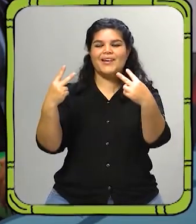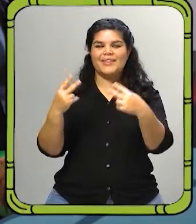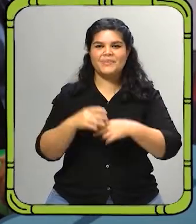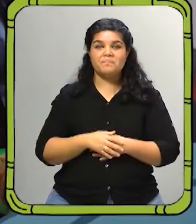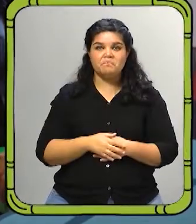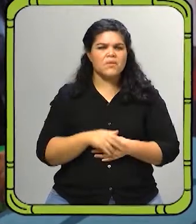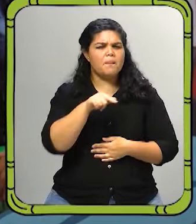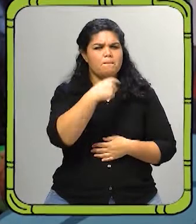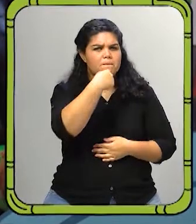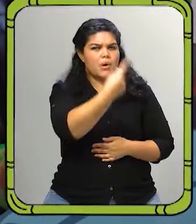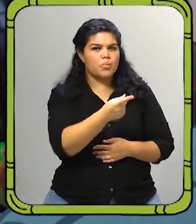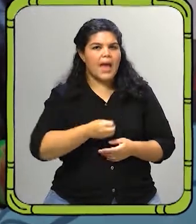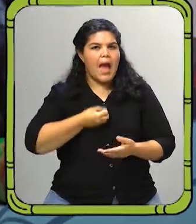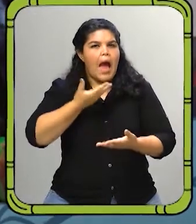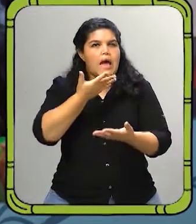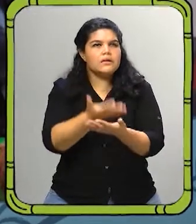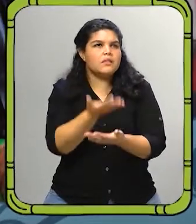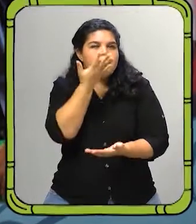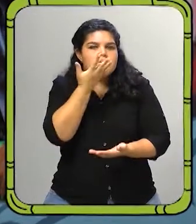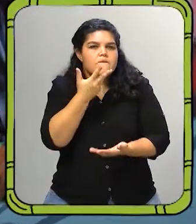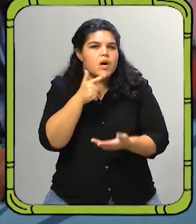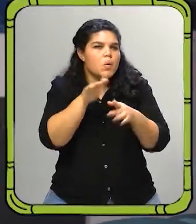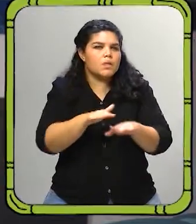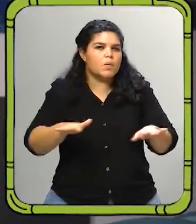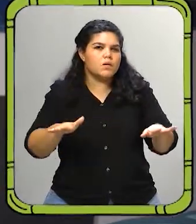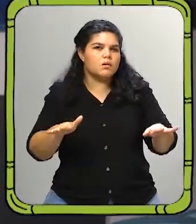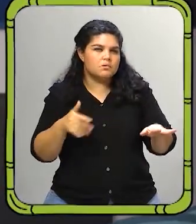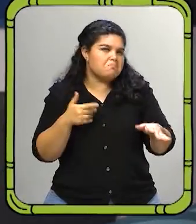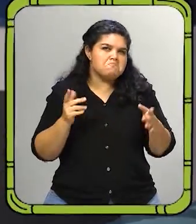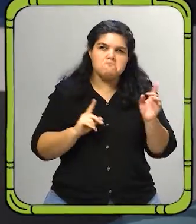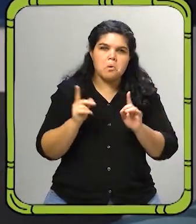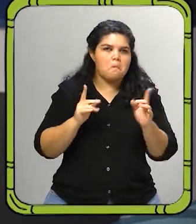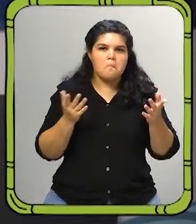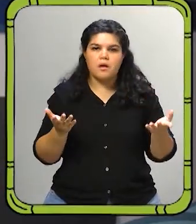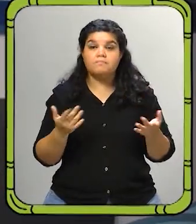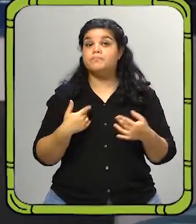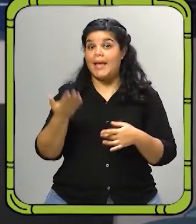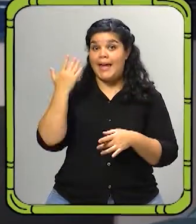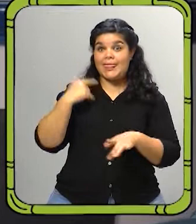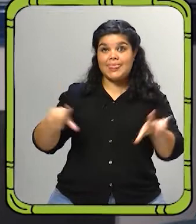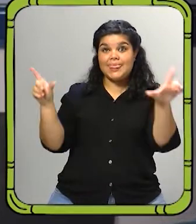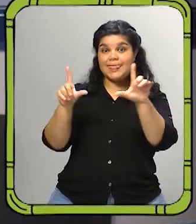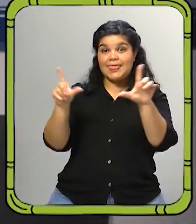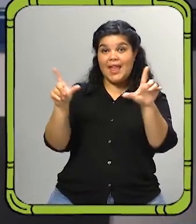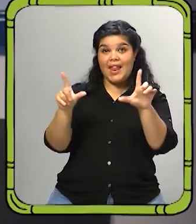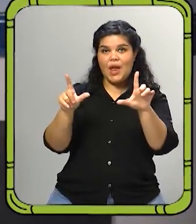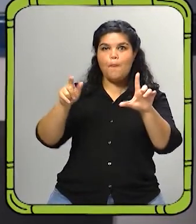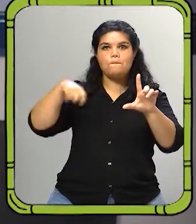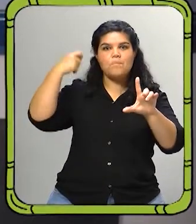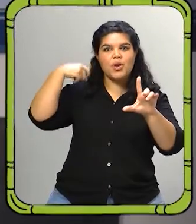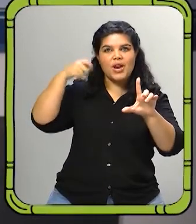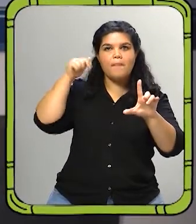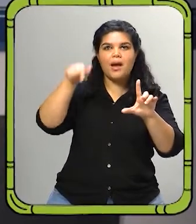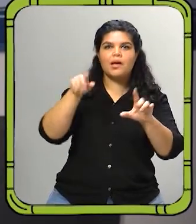así de re pequeño? De re pequeño, había un programa de televisión que tiraba muchos videoclips, que